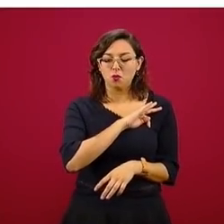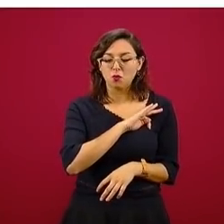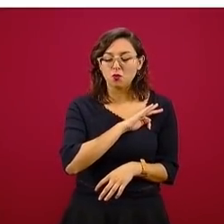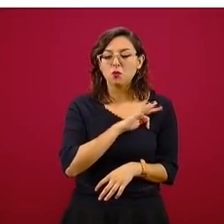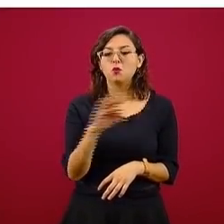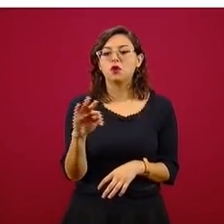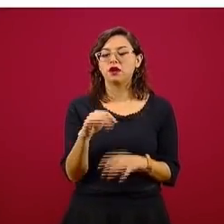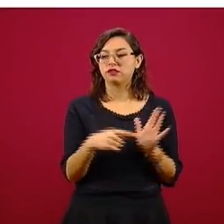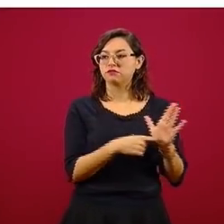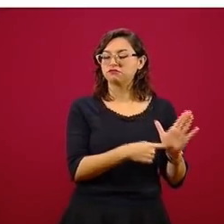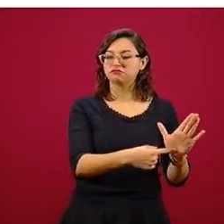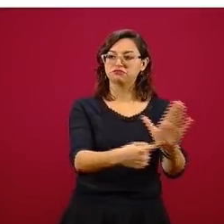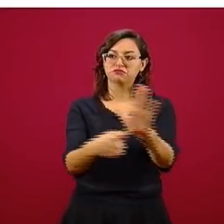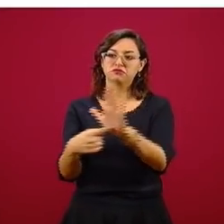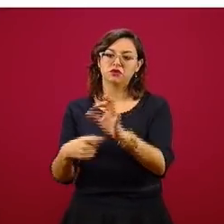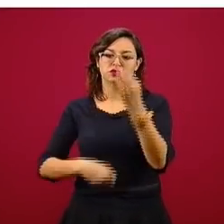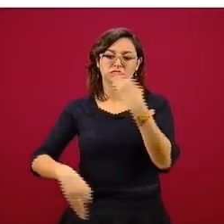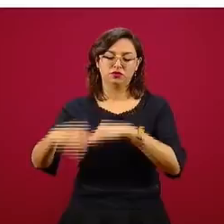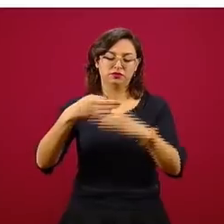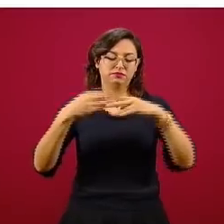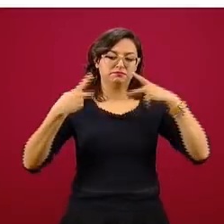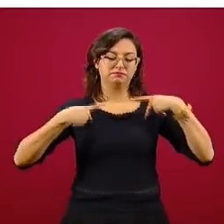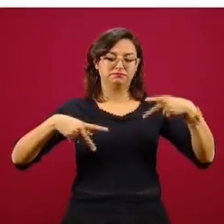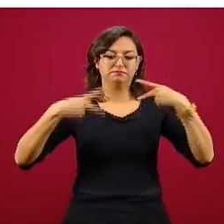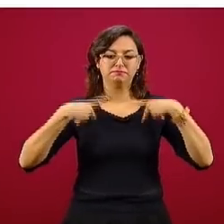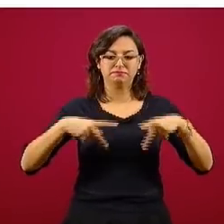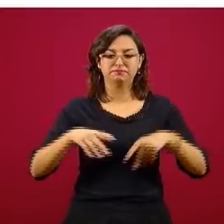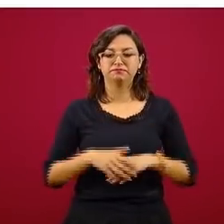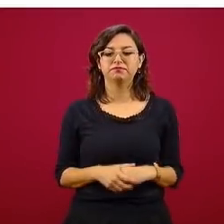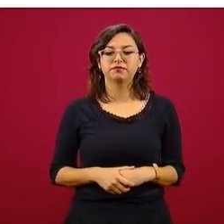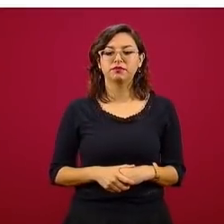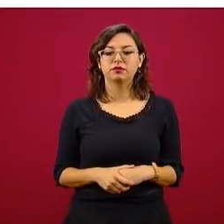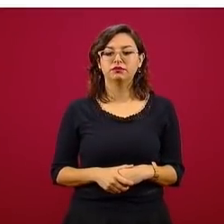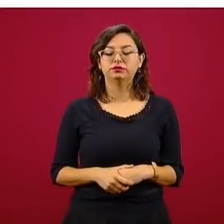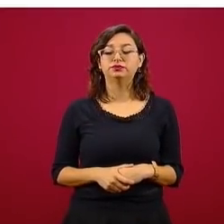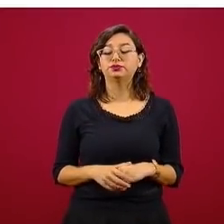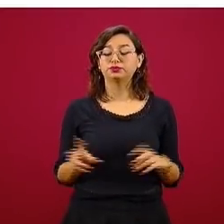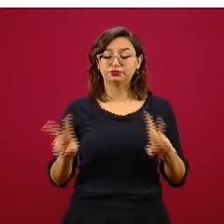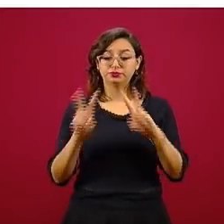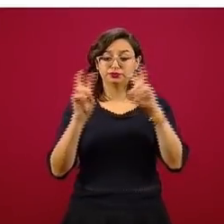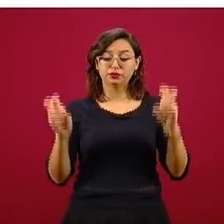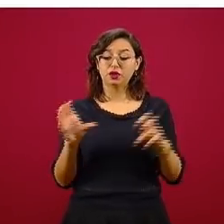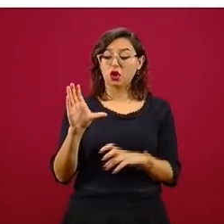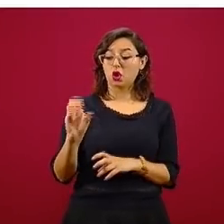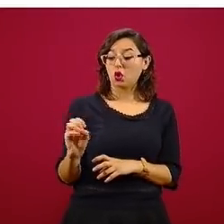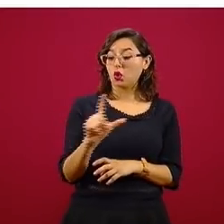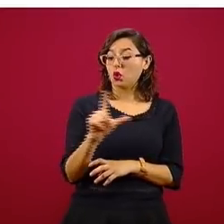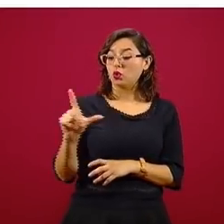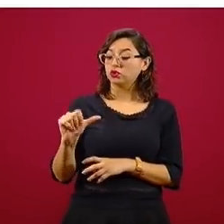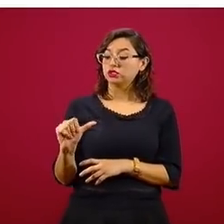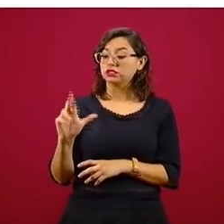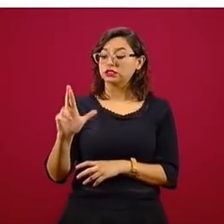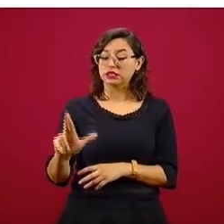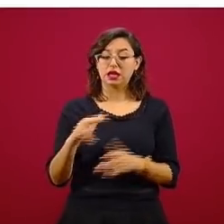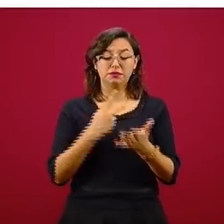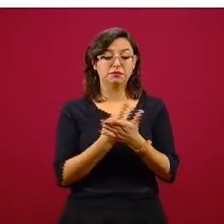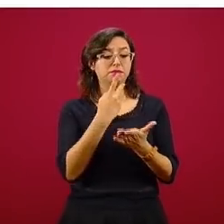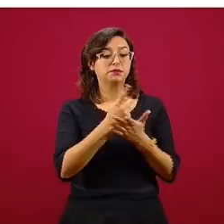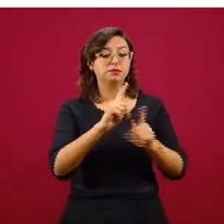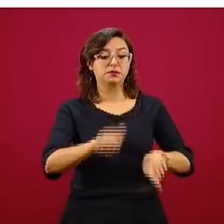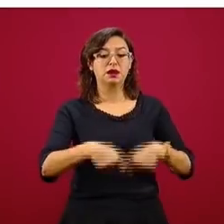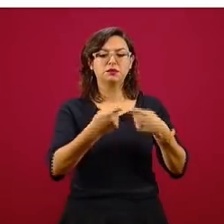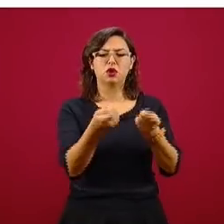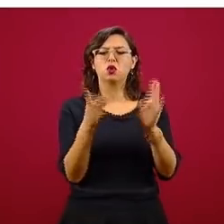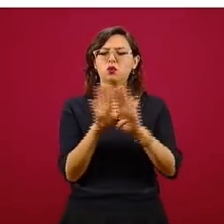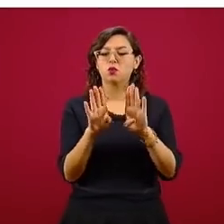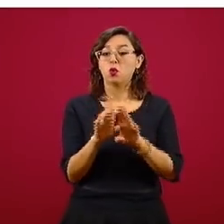disposición de todas las personas. En el caso de collar por estos actos heroicos, el procedimiento es un paciente que